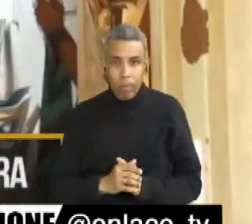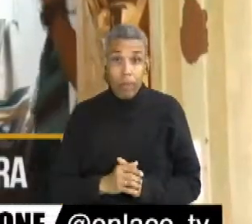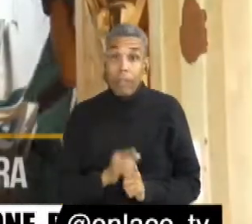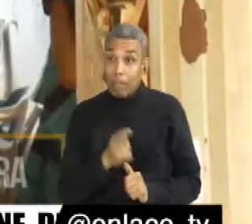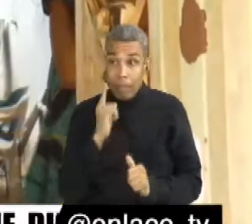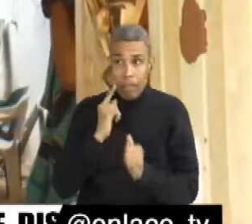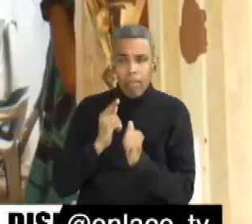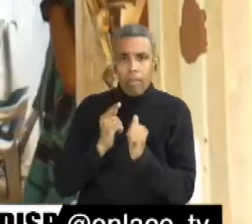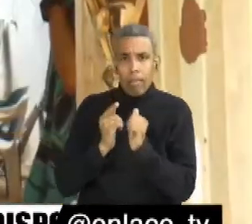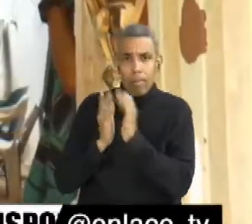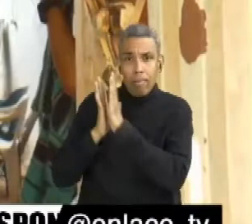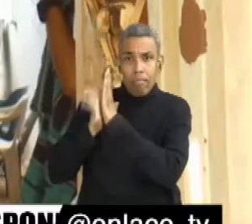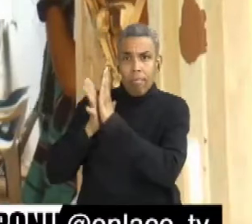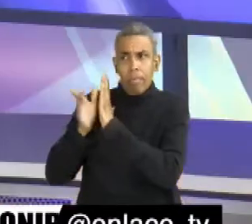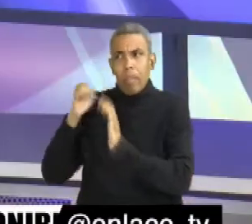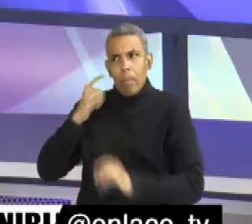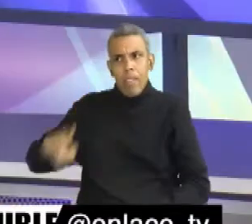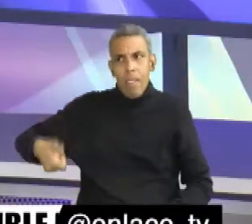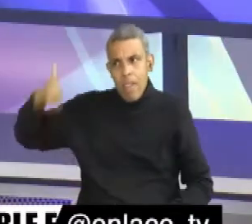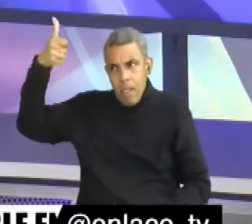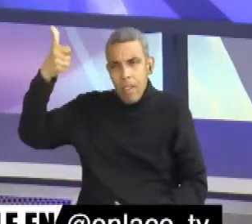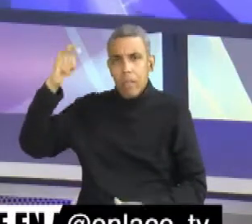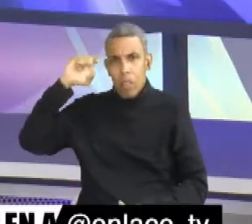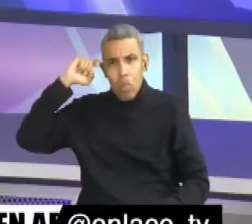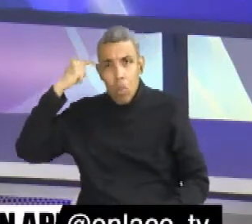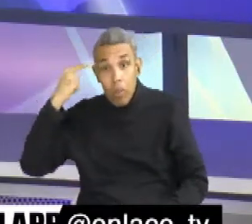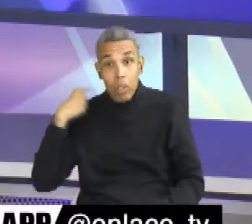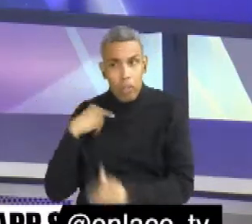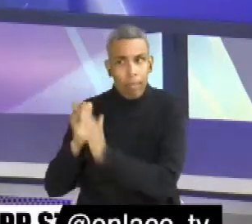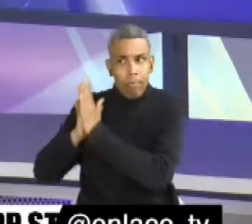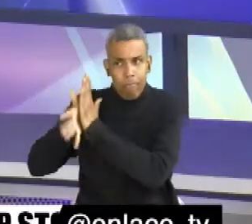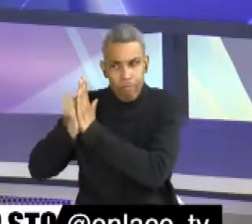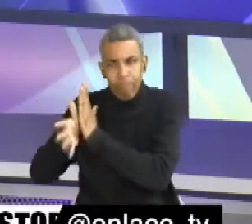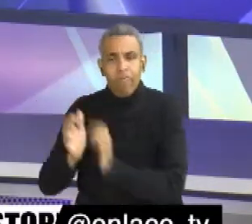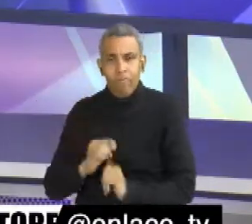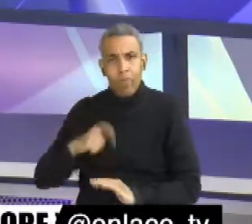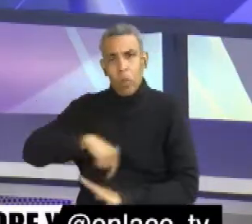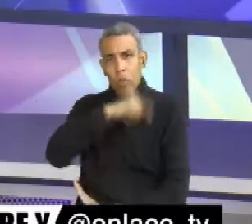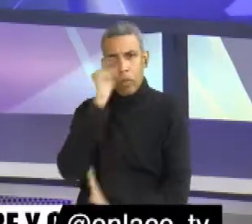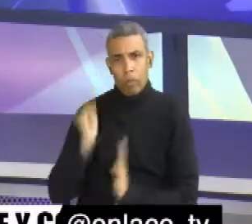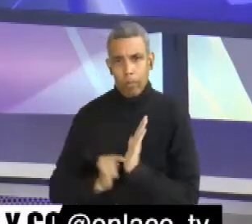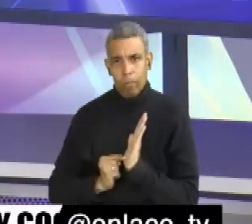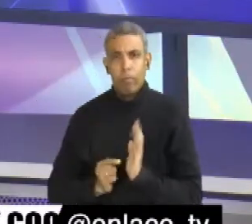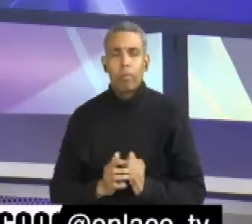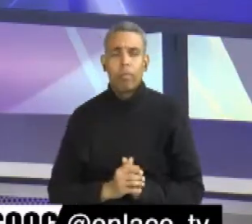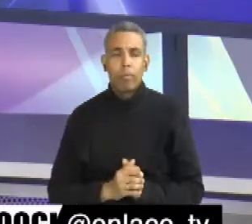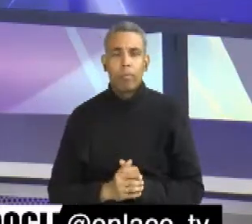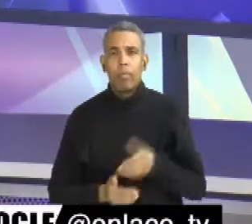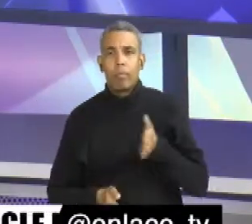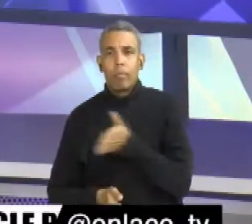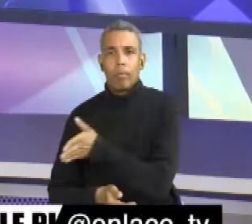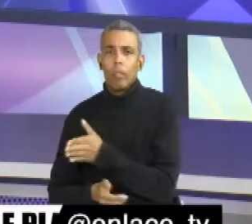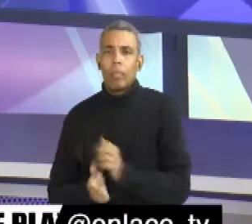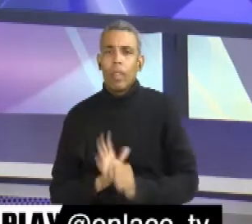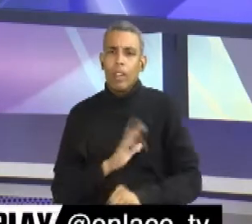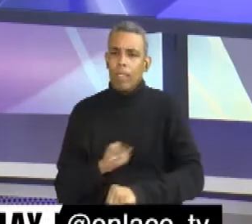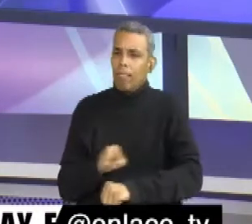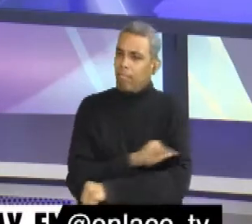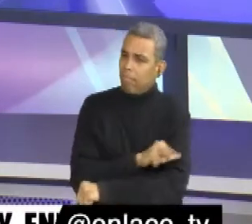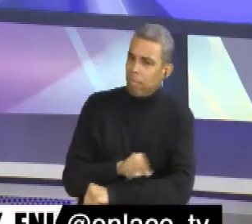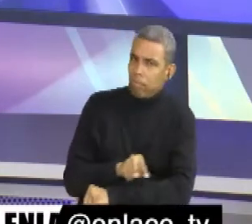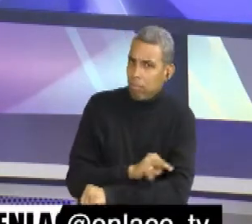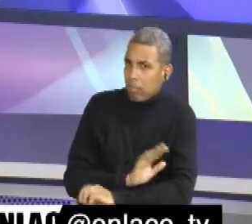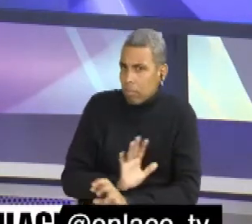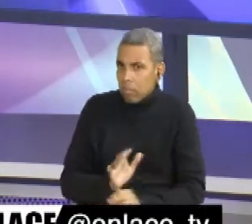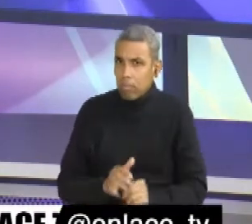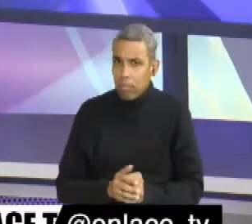dicho el dirigente comunal. La personería municipal continúa ofreciendo apoyo y asesoría a las familias que ven los derechos en la